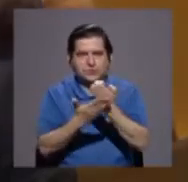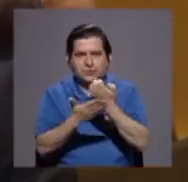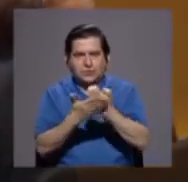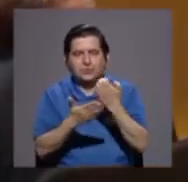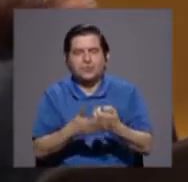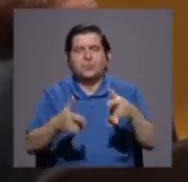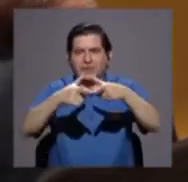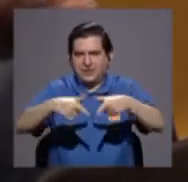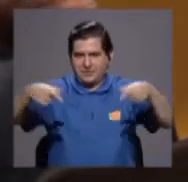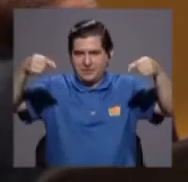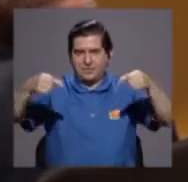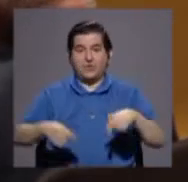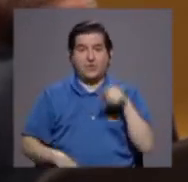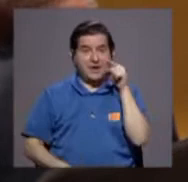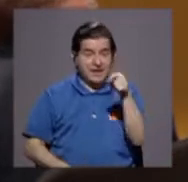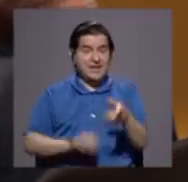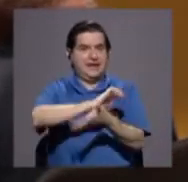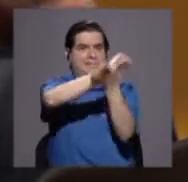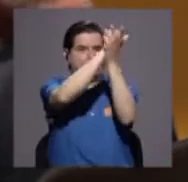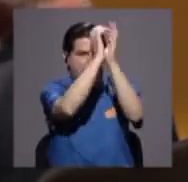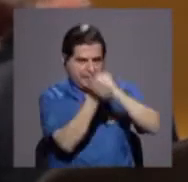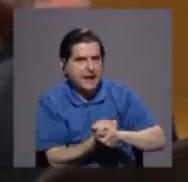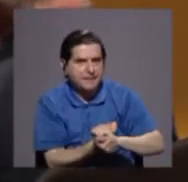reforma estructural